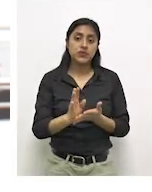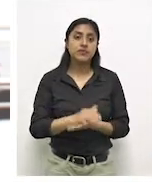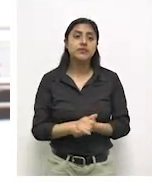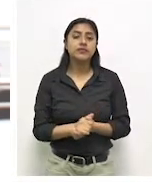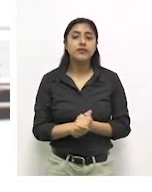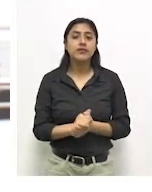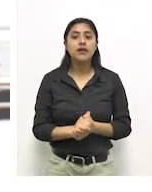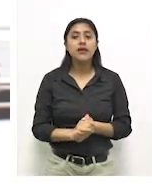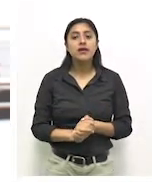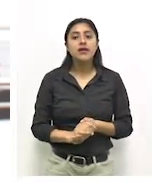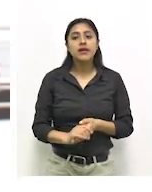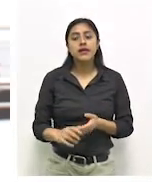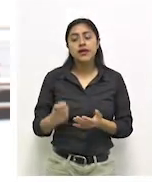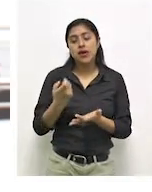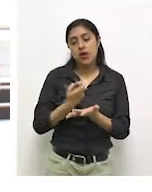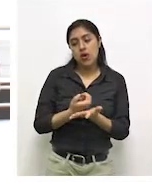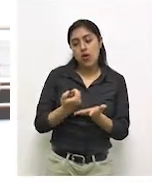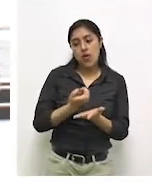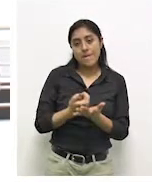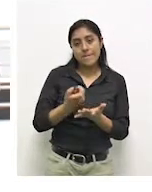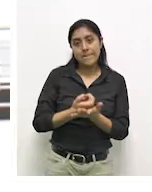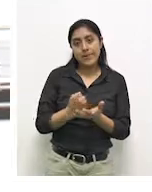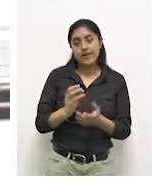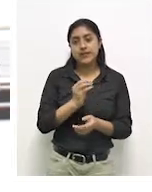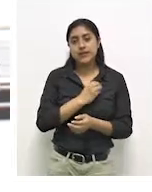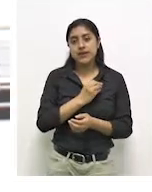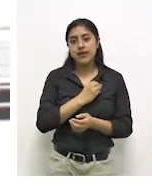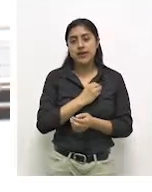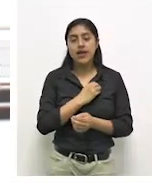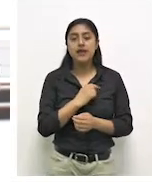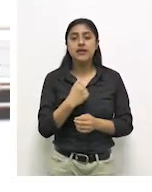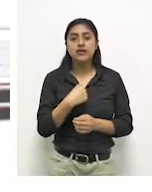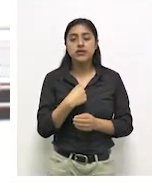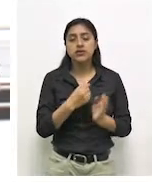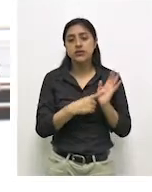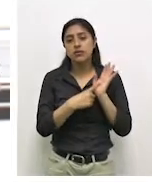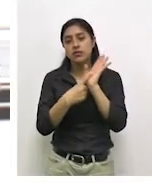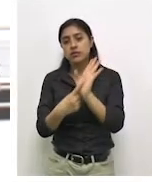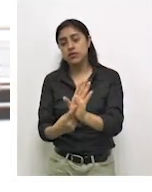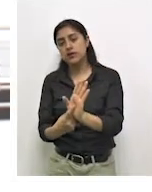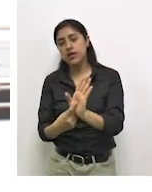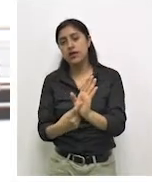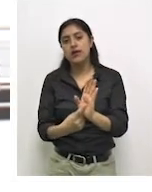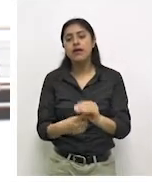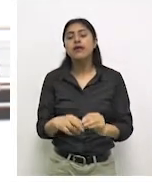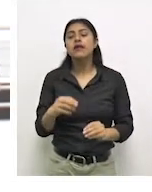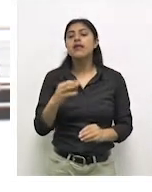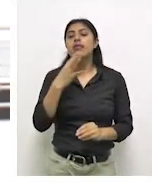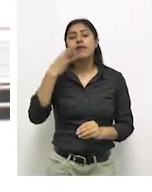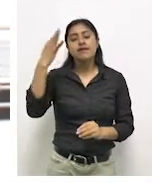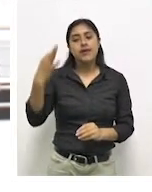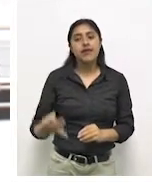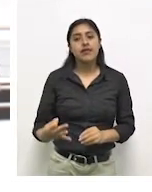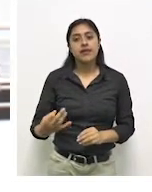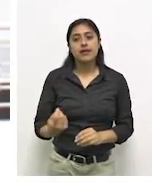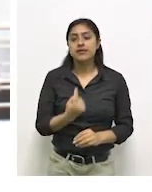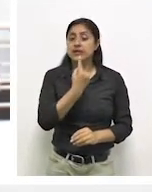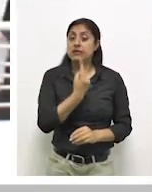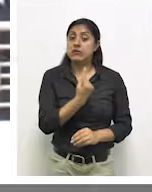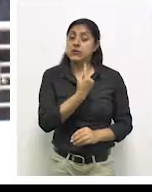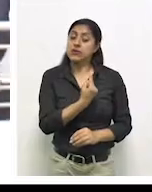y estaba haciendo unas compras y pues requerían que realmente demostrara mi estado